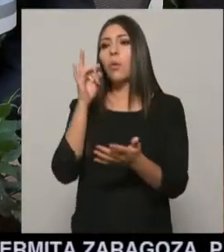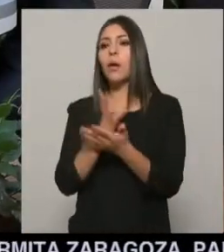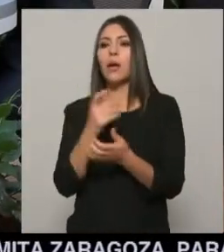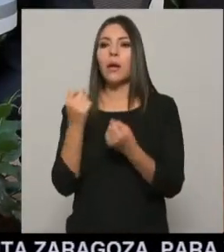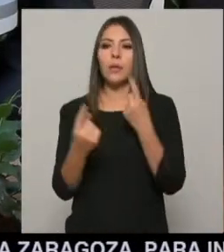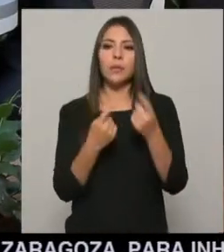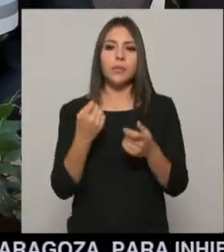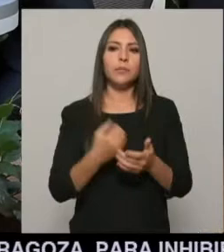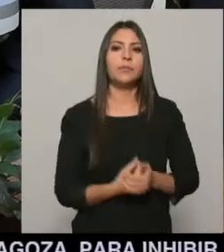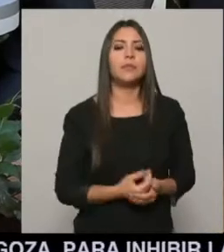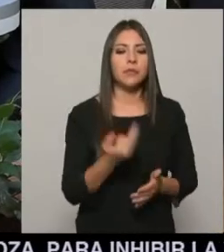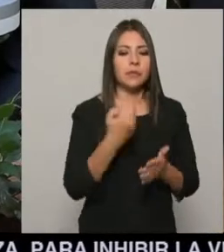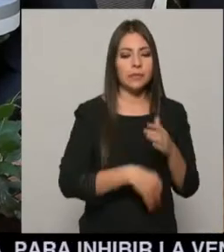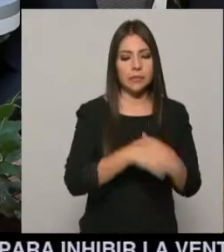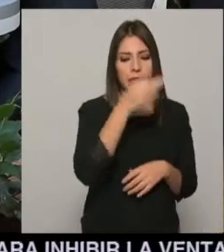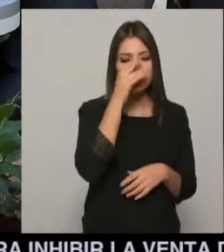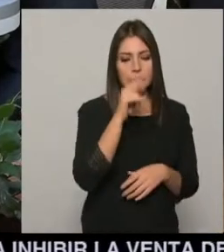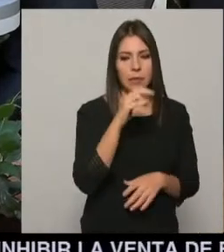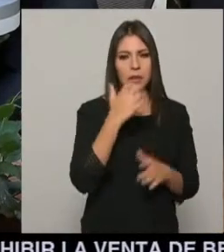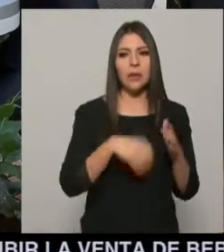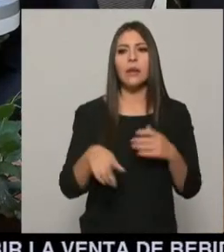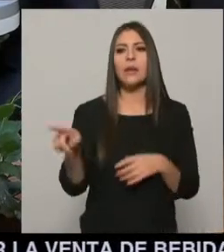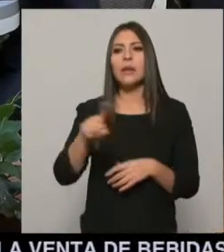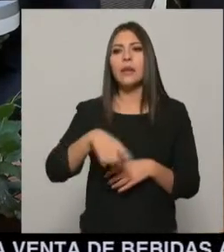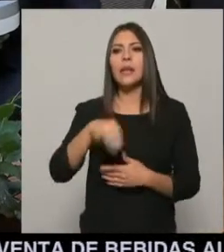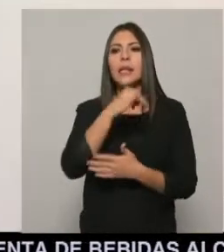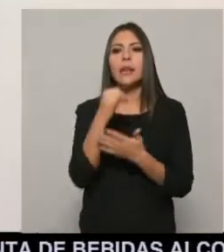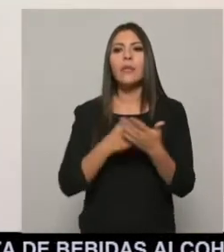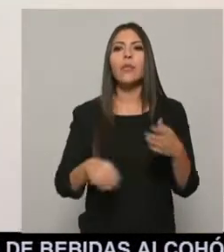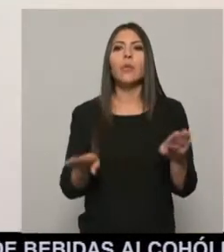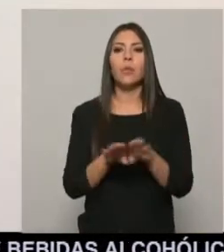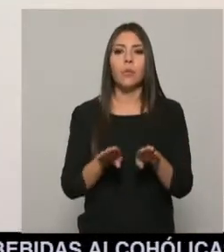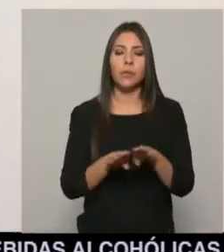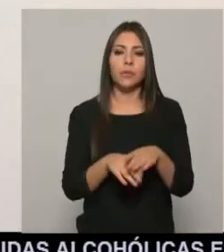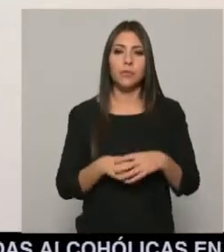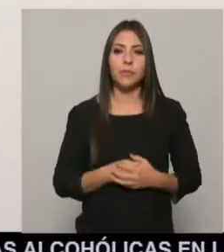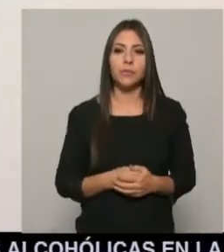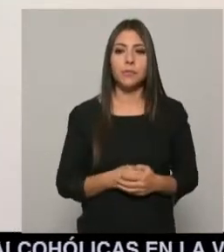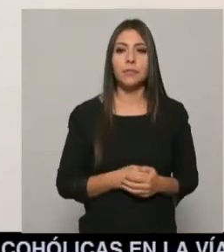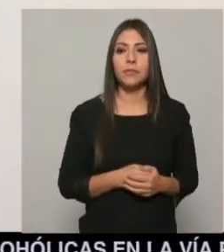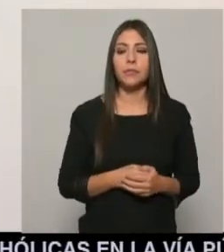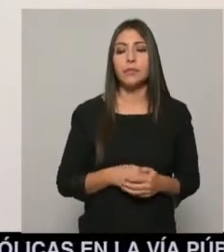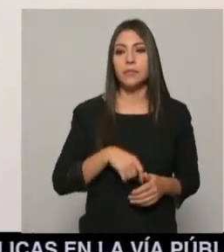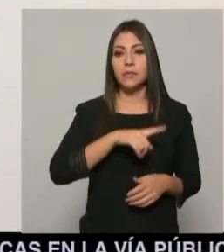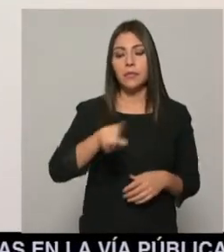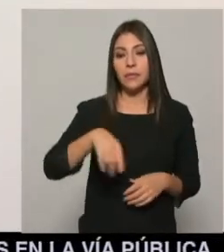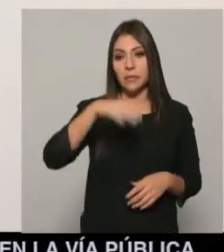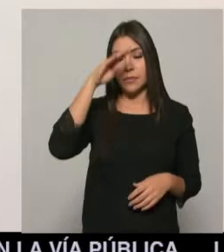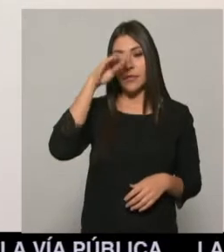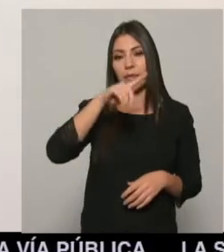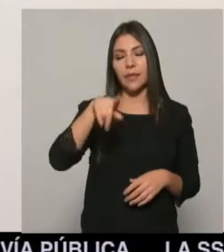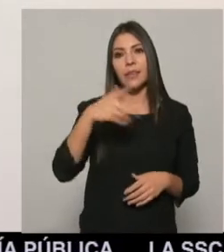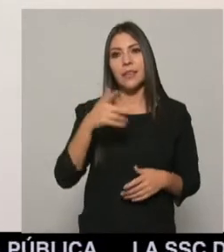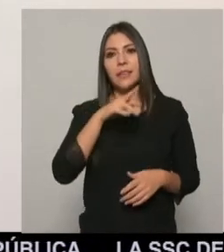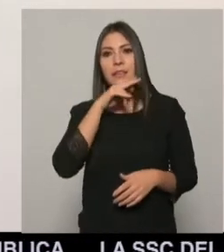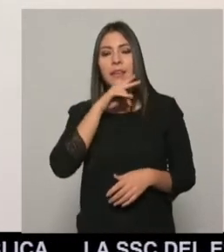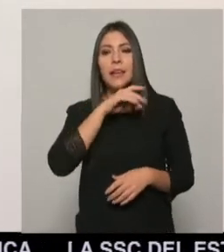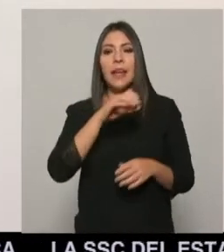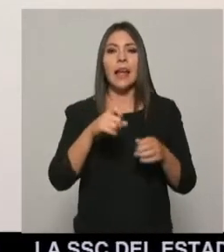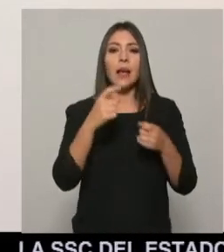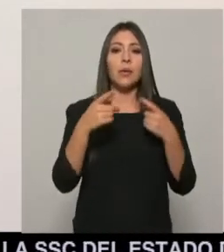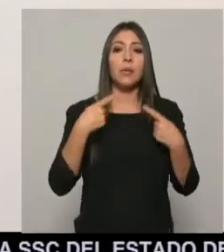mesa de análisis. ¿Cómo van a recibir el informe? Bueno, sin duda nos preocupa que se quiera construir en el imaginario colectivo la idea de que la población